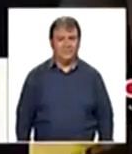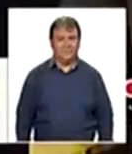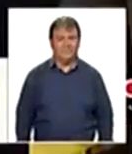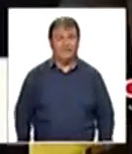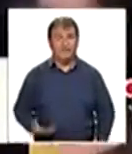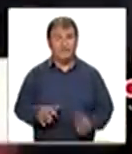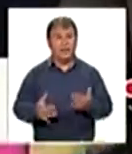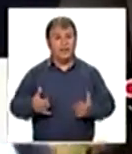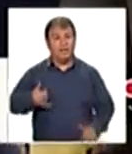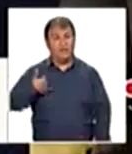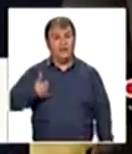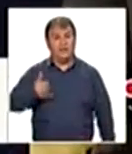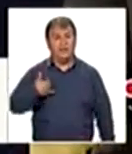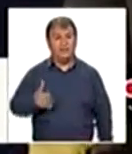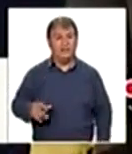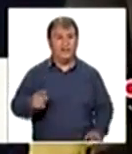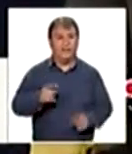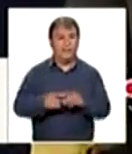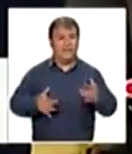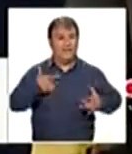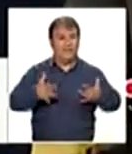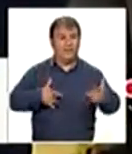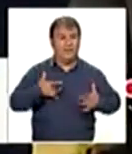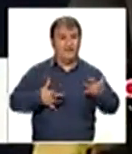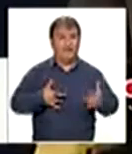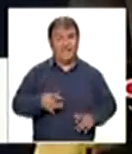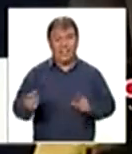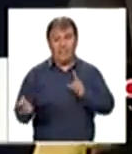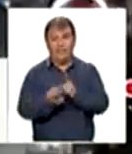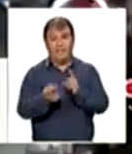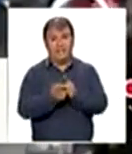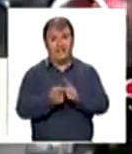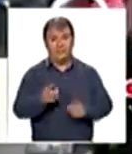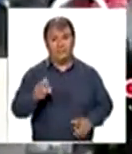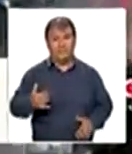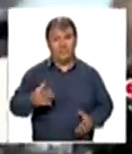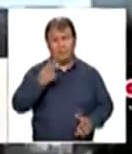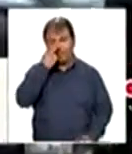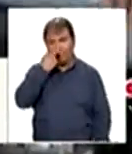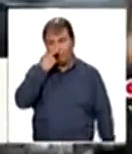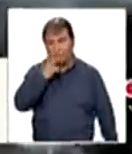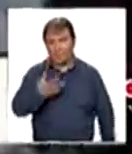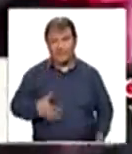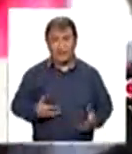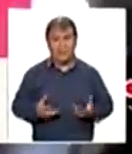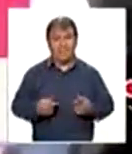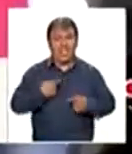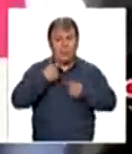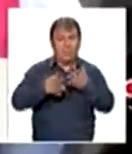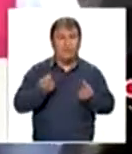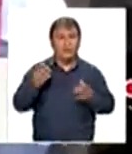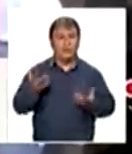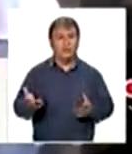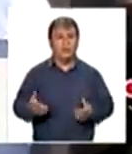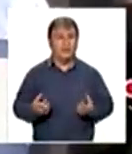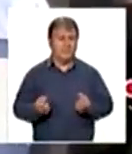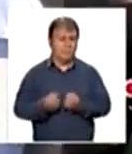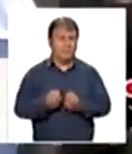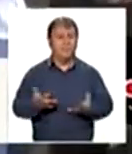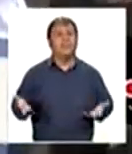Pero esta jovencita fue la más emocionada al encontrarse a estos populares bromistas que ya cuentan con miles de seguidores